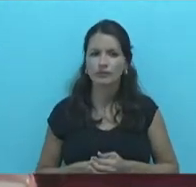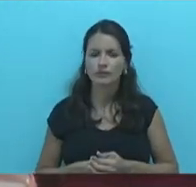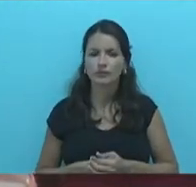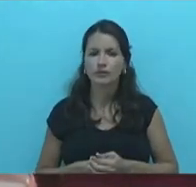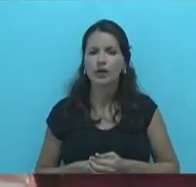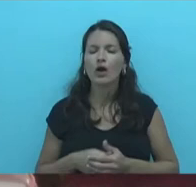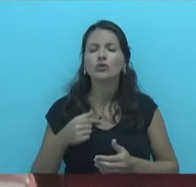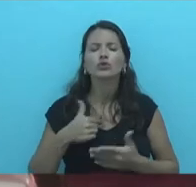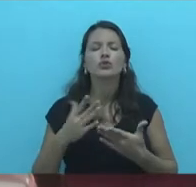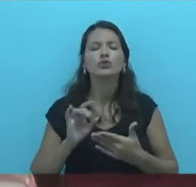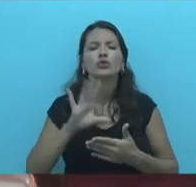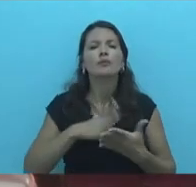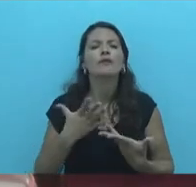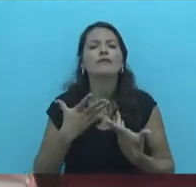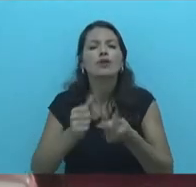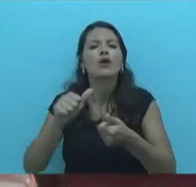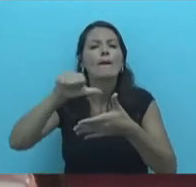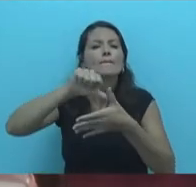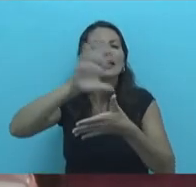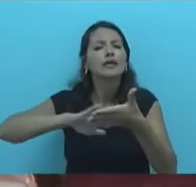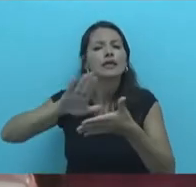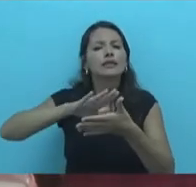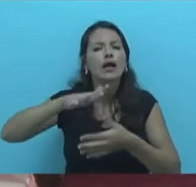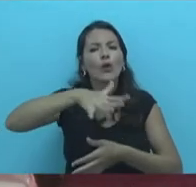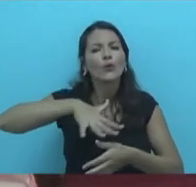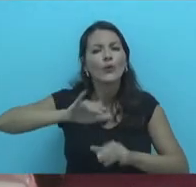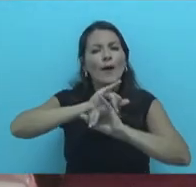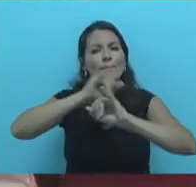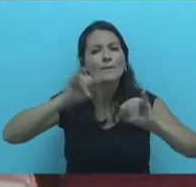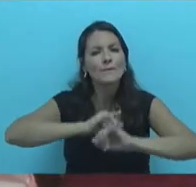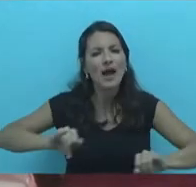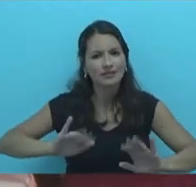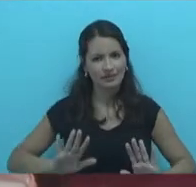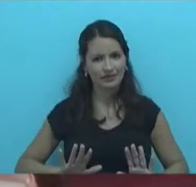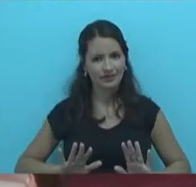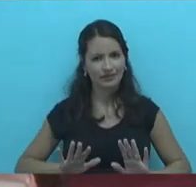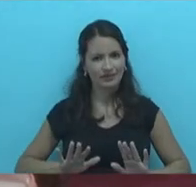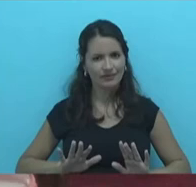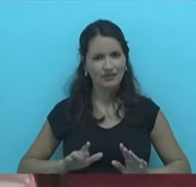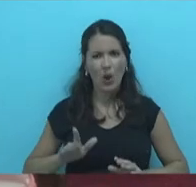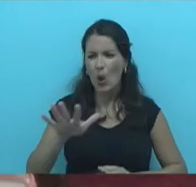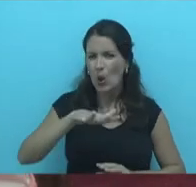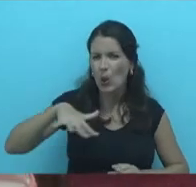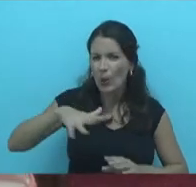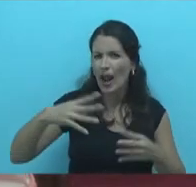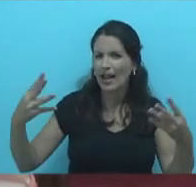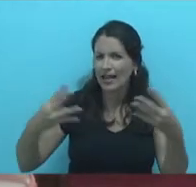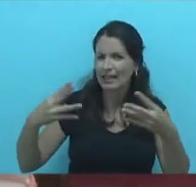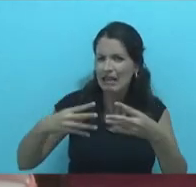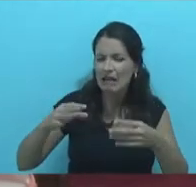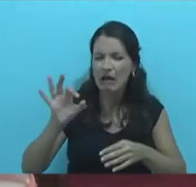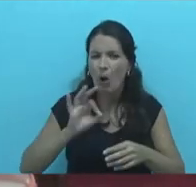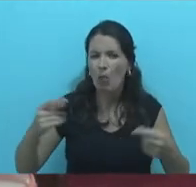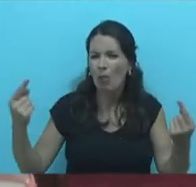América Latina sea una región de paz y no una región de guerra